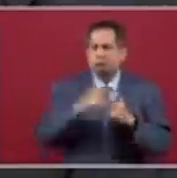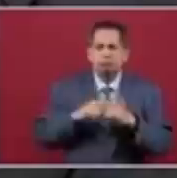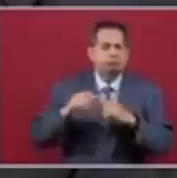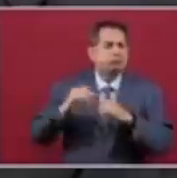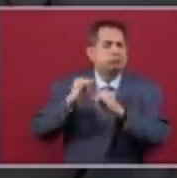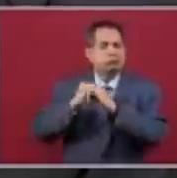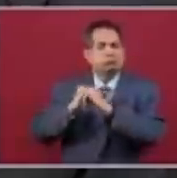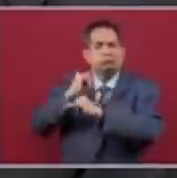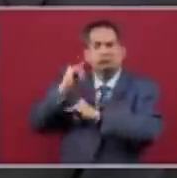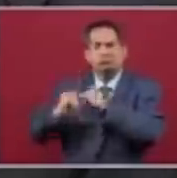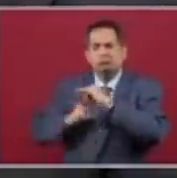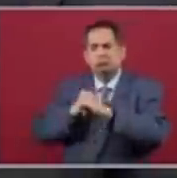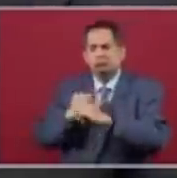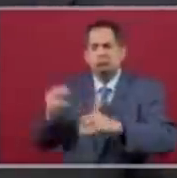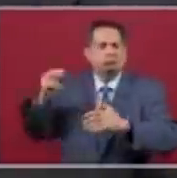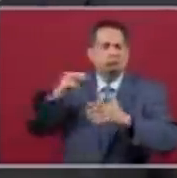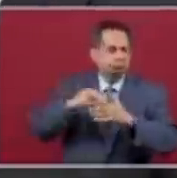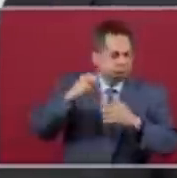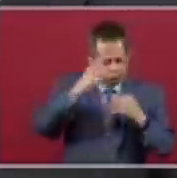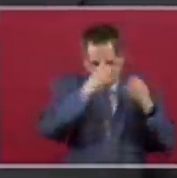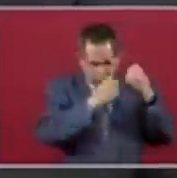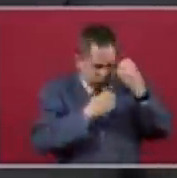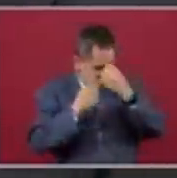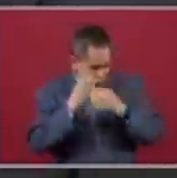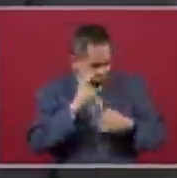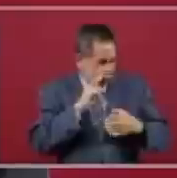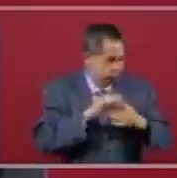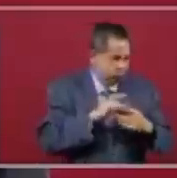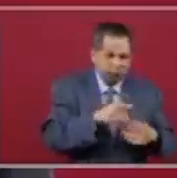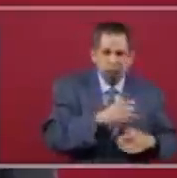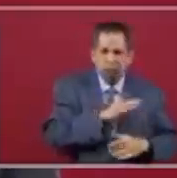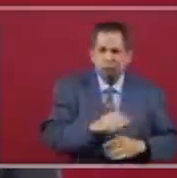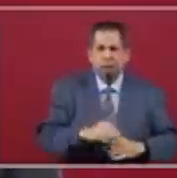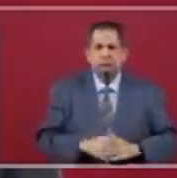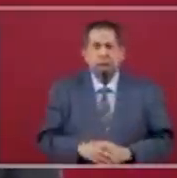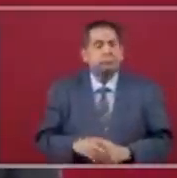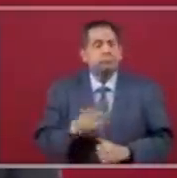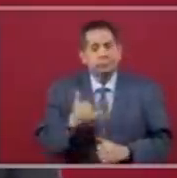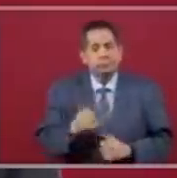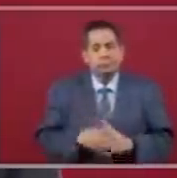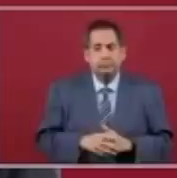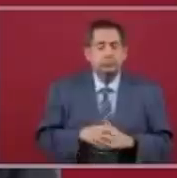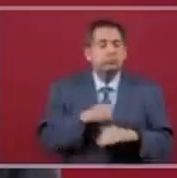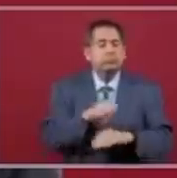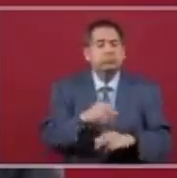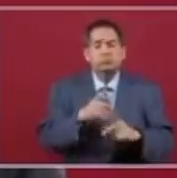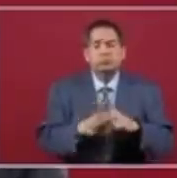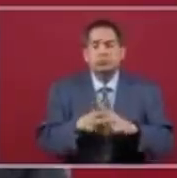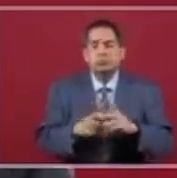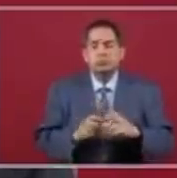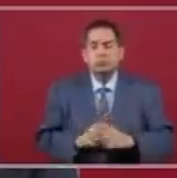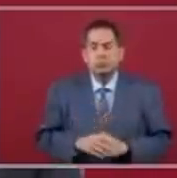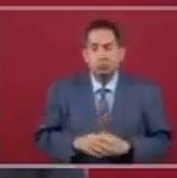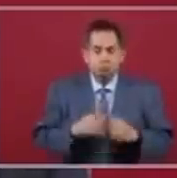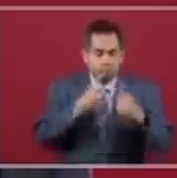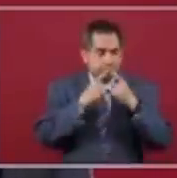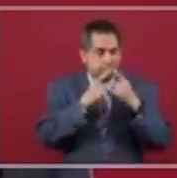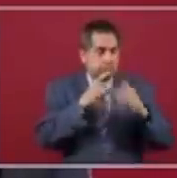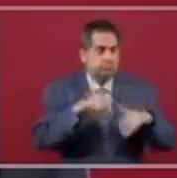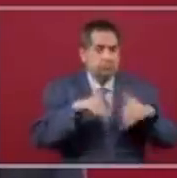organismo internacional revise esta situación. Y acerca de la